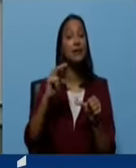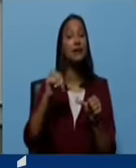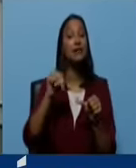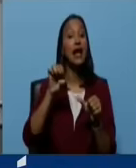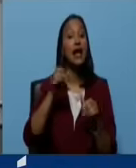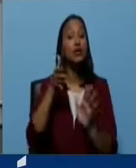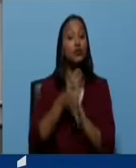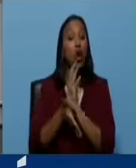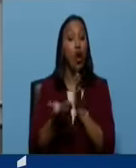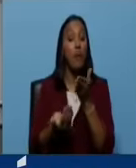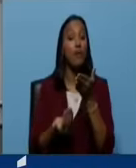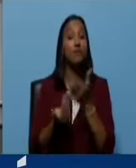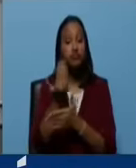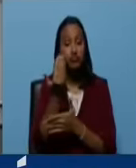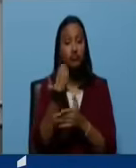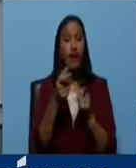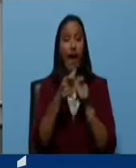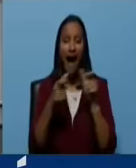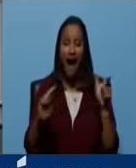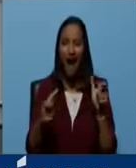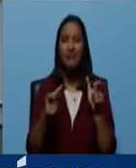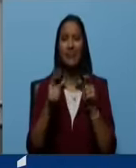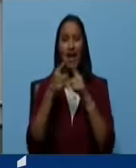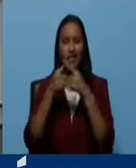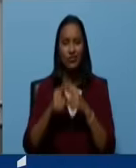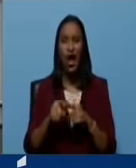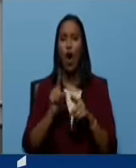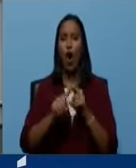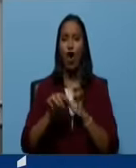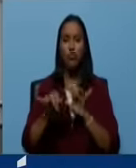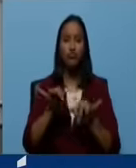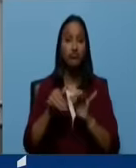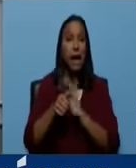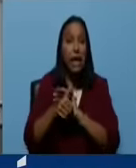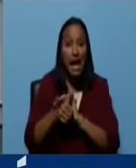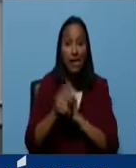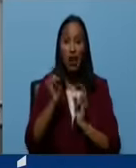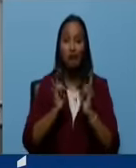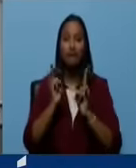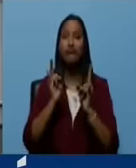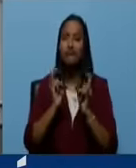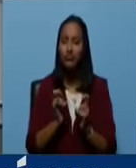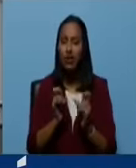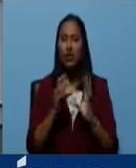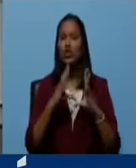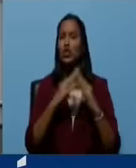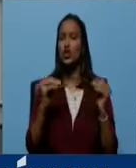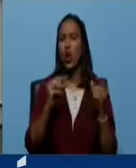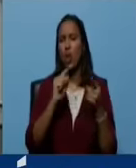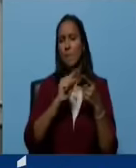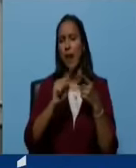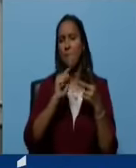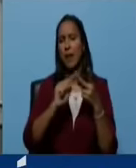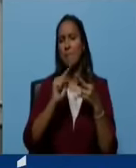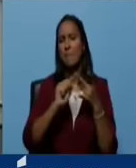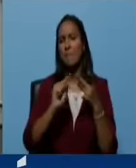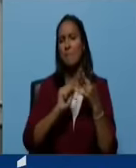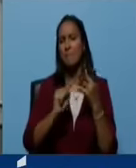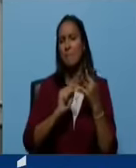pudiesen configurar presuntas conductas antijurídicas, delitos comunes electorales